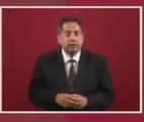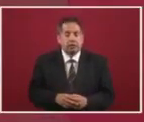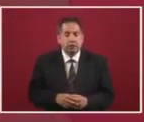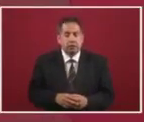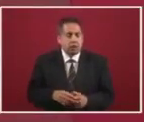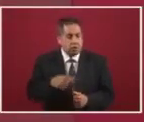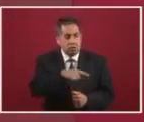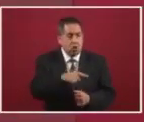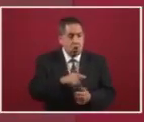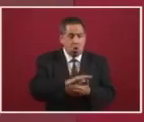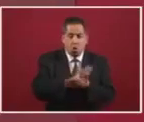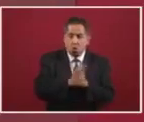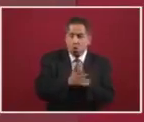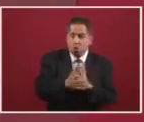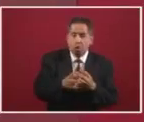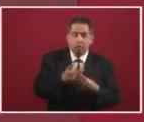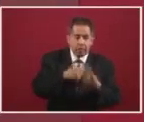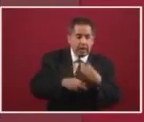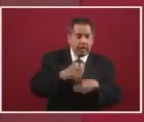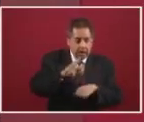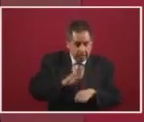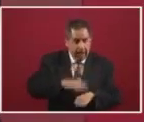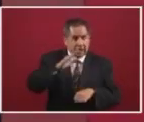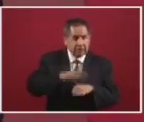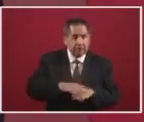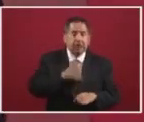no se produce petróleo.